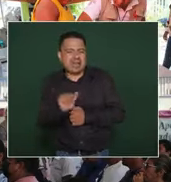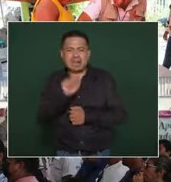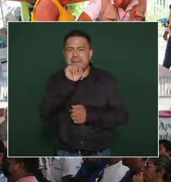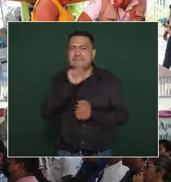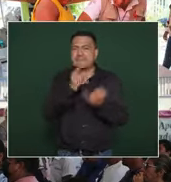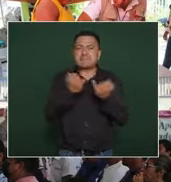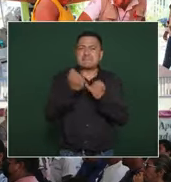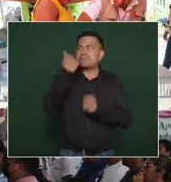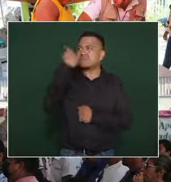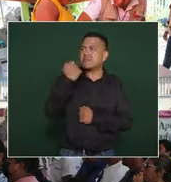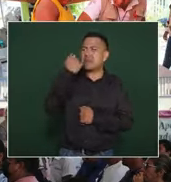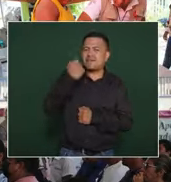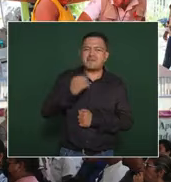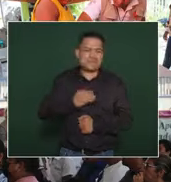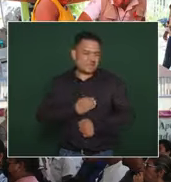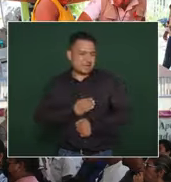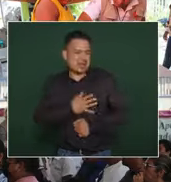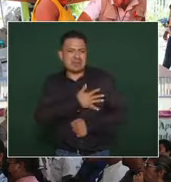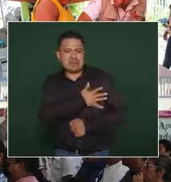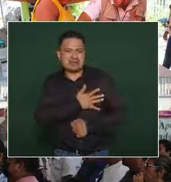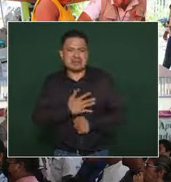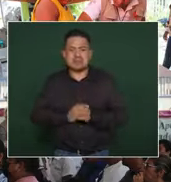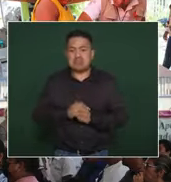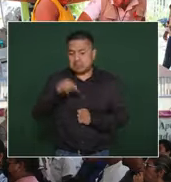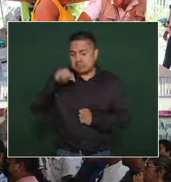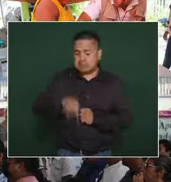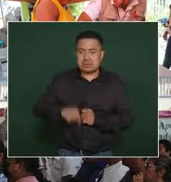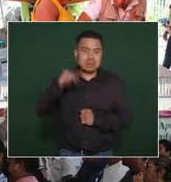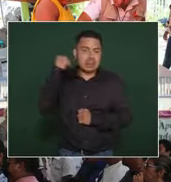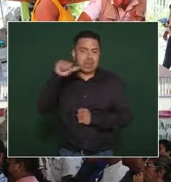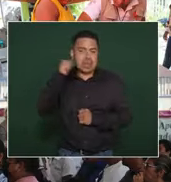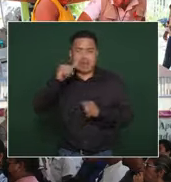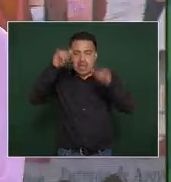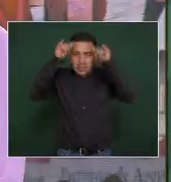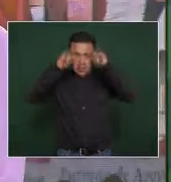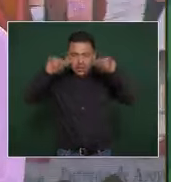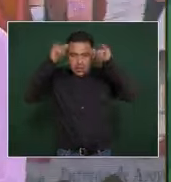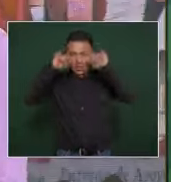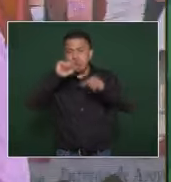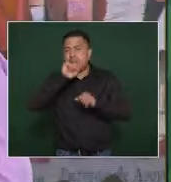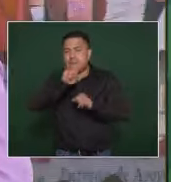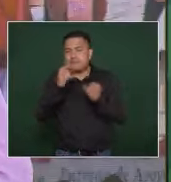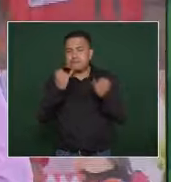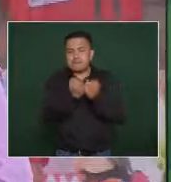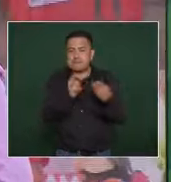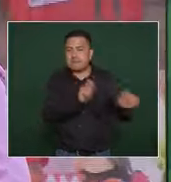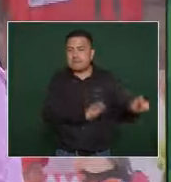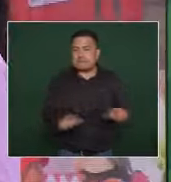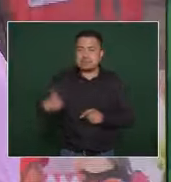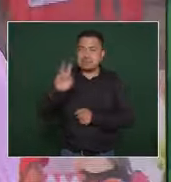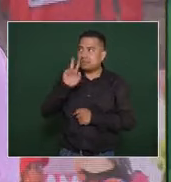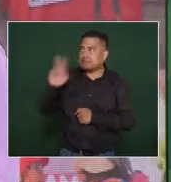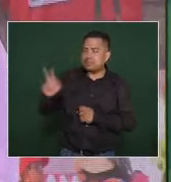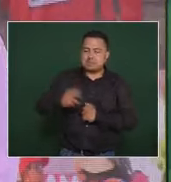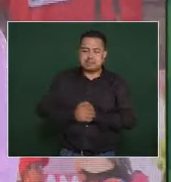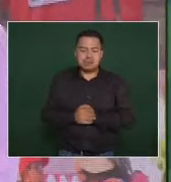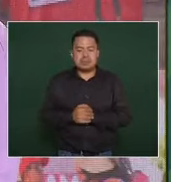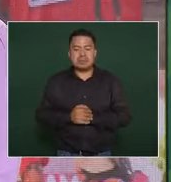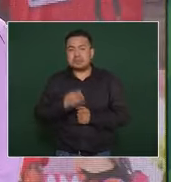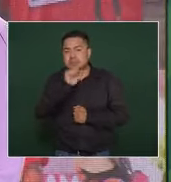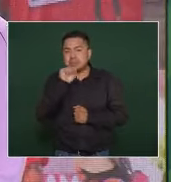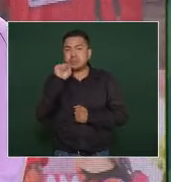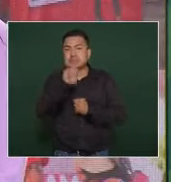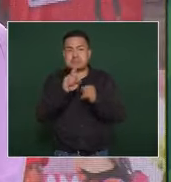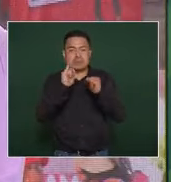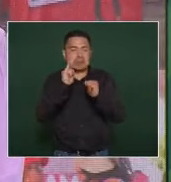y pensiones de bienestar aquí en Acapulco y Coyuca. Adelante. También se